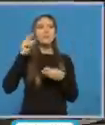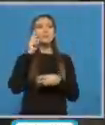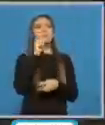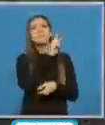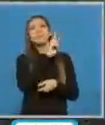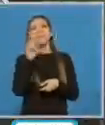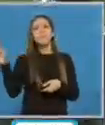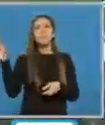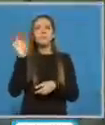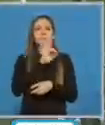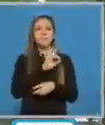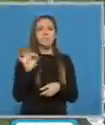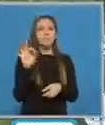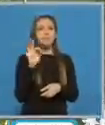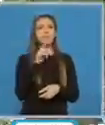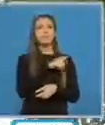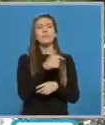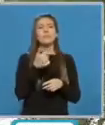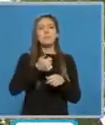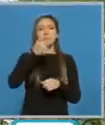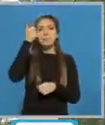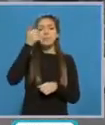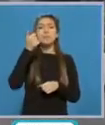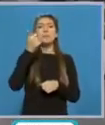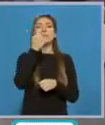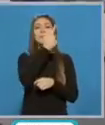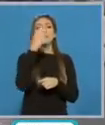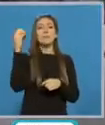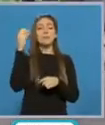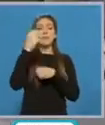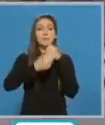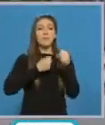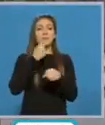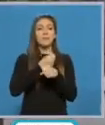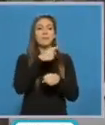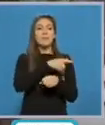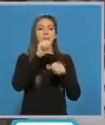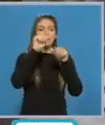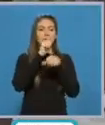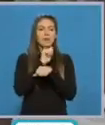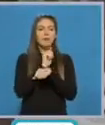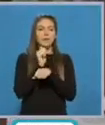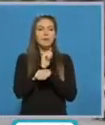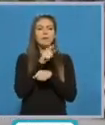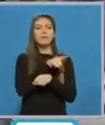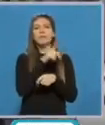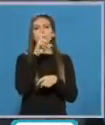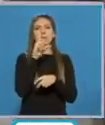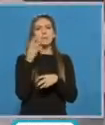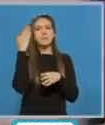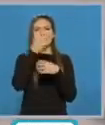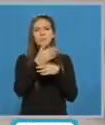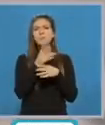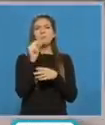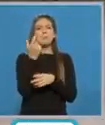formar parte. Celebremos el primer centenario de esta gran artista. Asiste con toda tu familia, que no te cuesta nada.